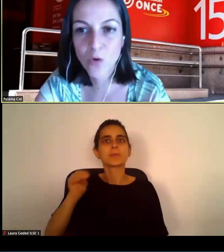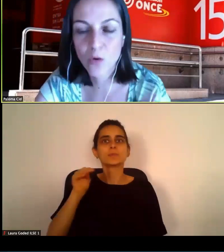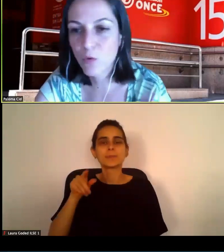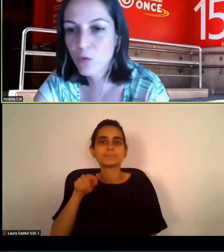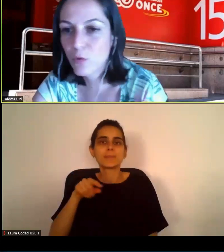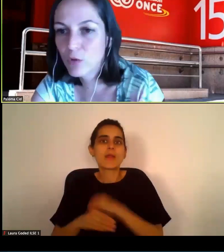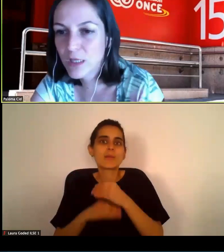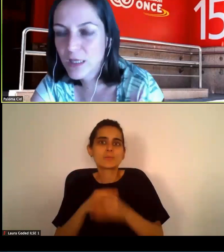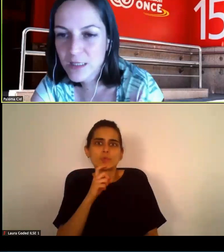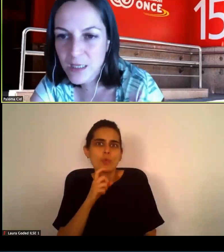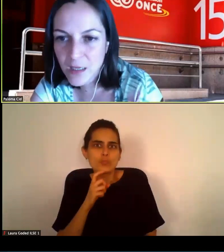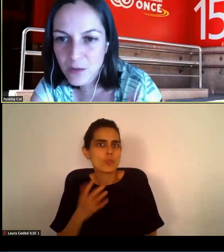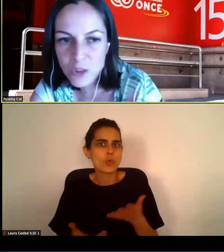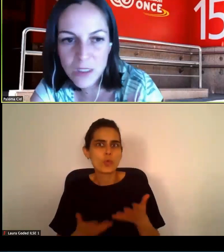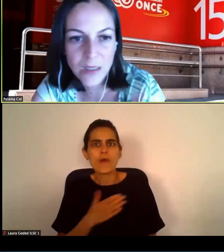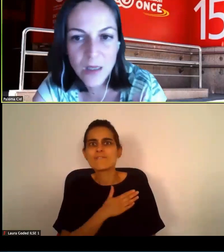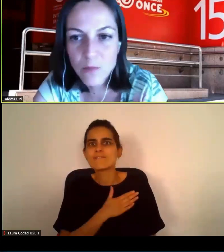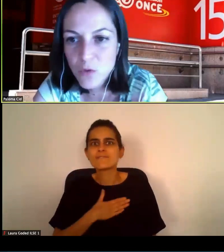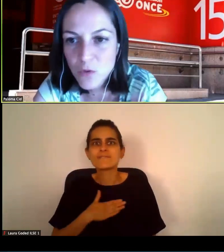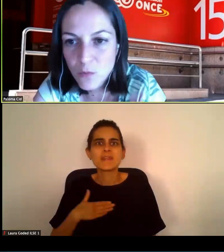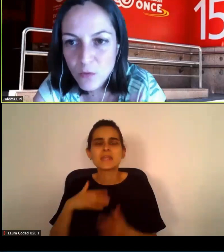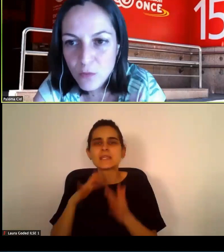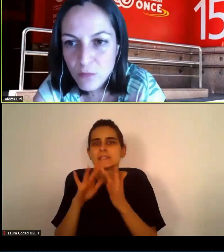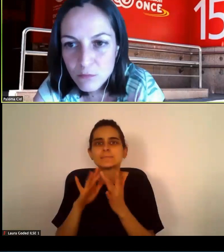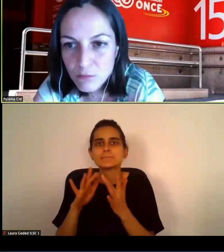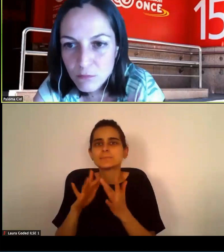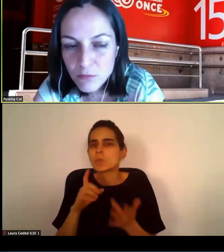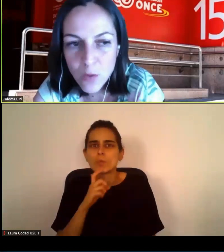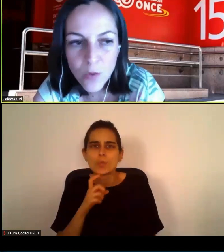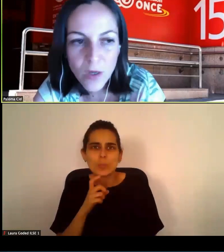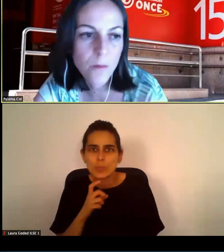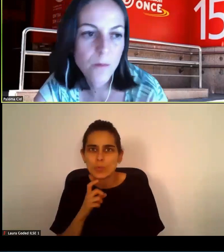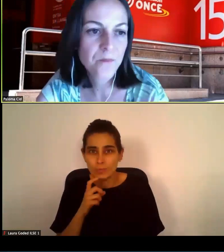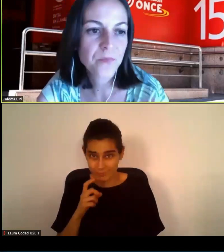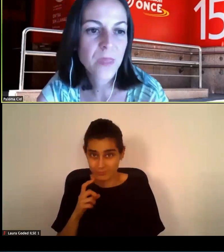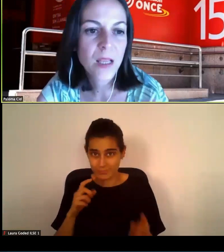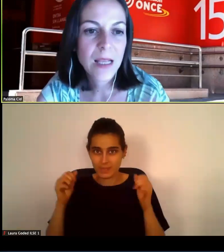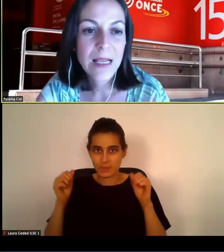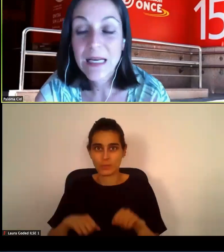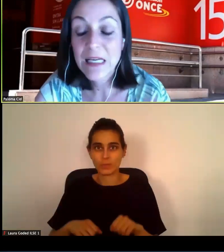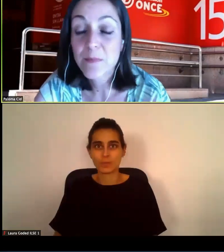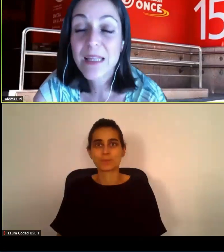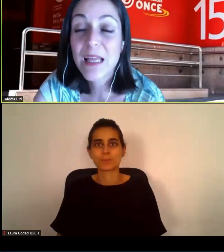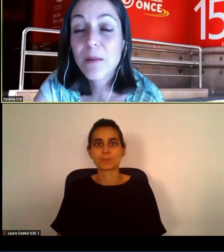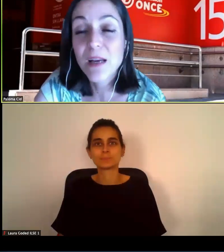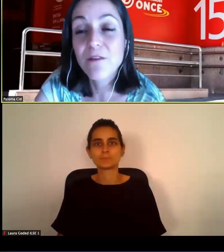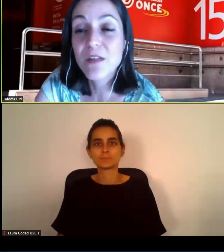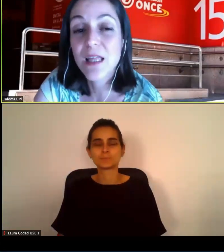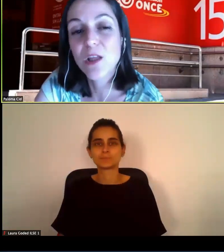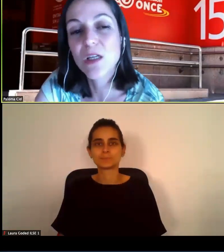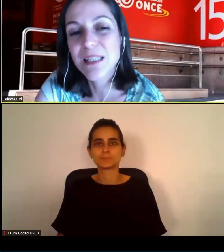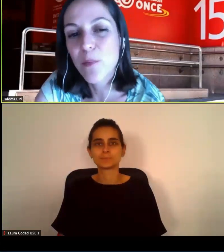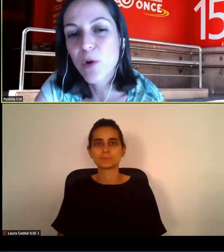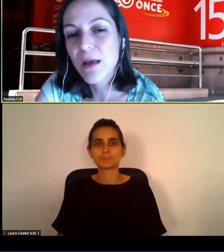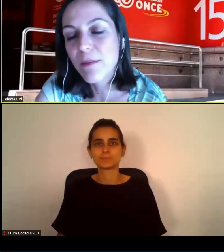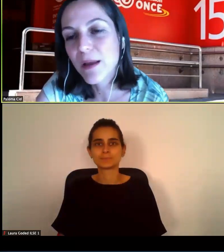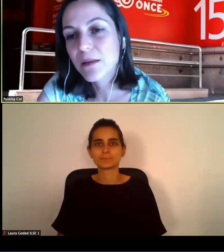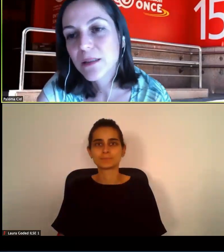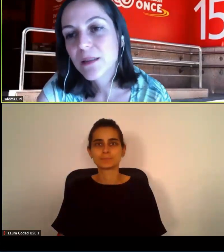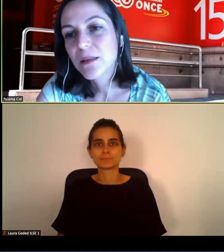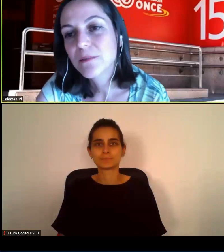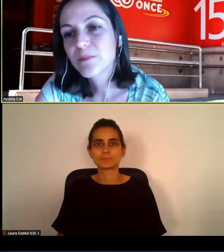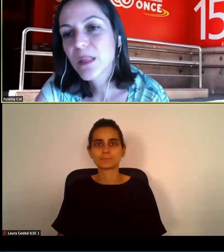esto? ¿Cómo quieres que nos tratemos? ¿Cómo? ¿De acuerdo? Respetar manifestaciones que pueda